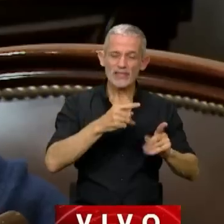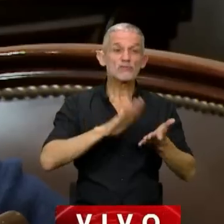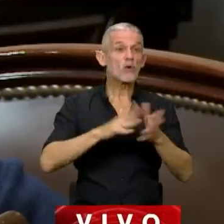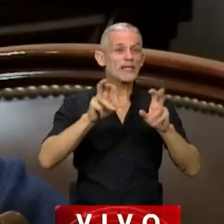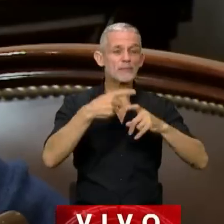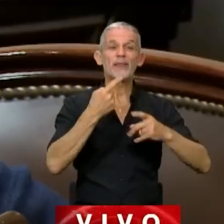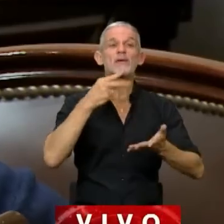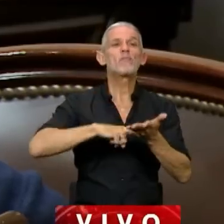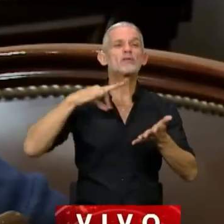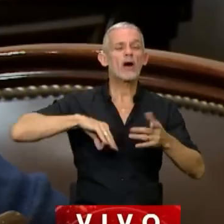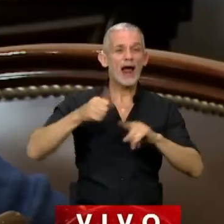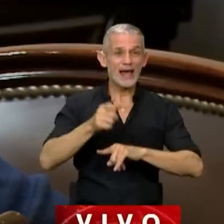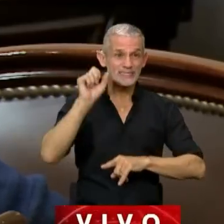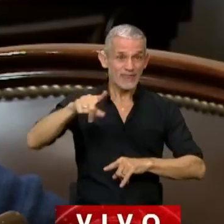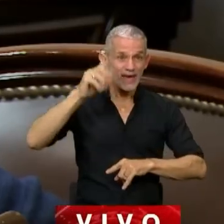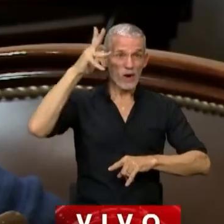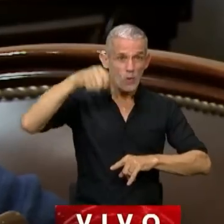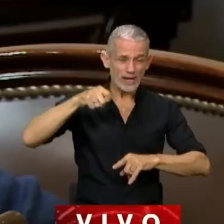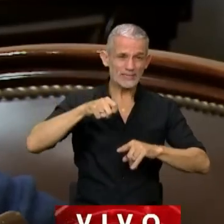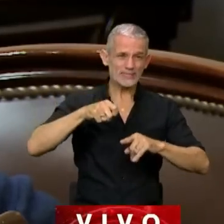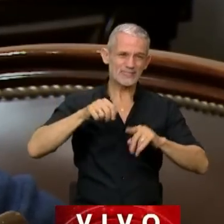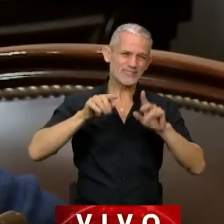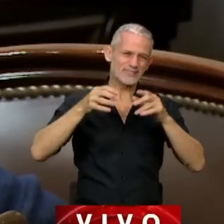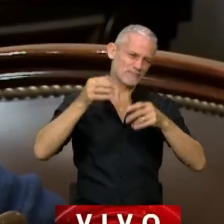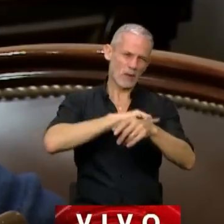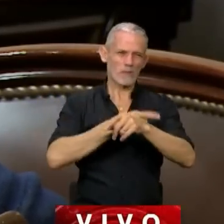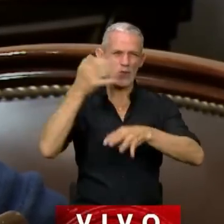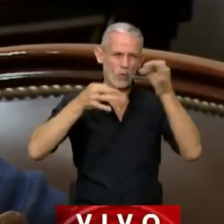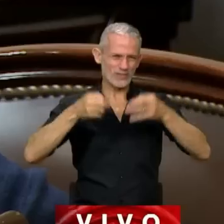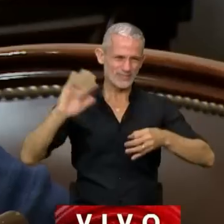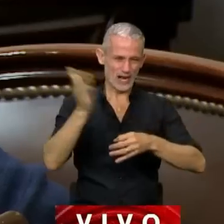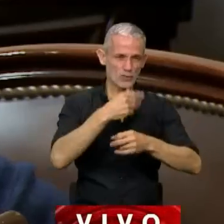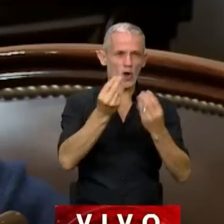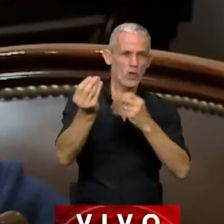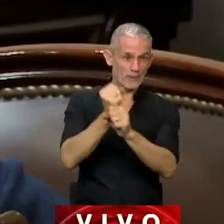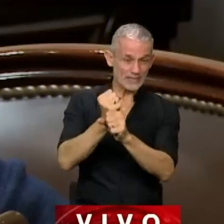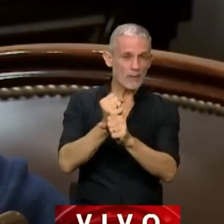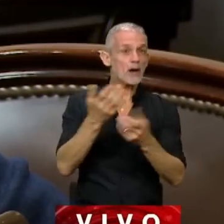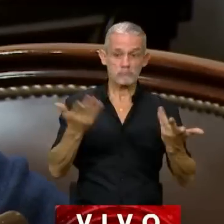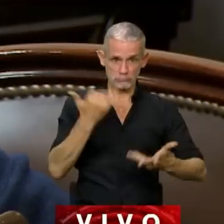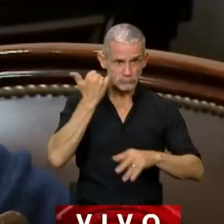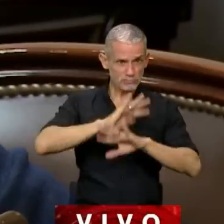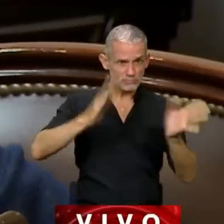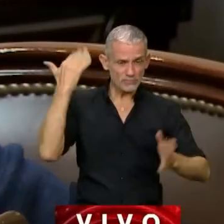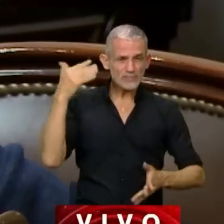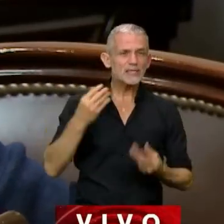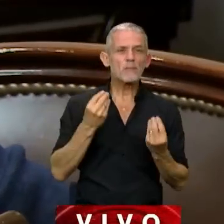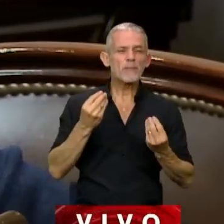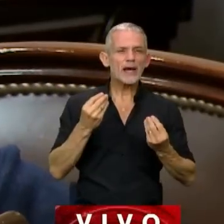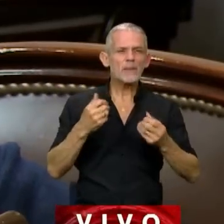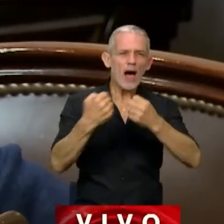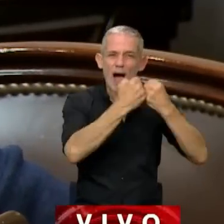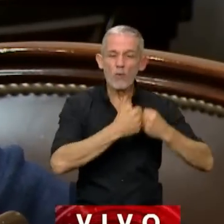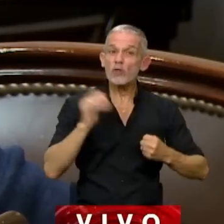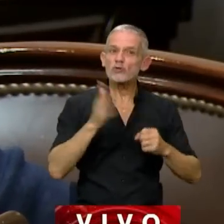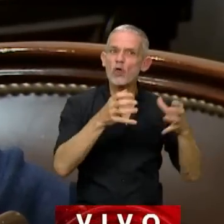respecto al impuesto a las ganancias del Poder Judicial, lo hicimos en el consenso de